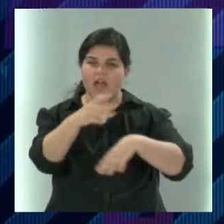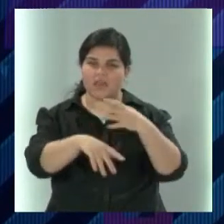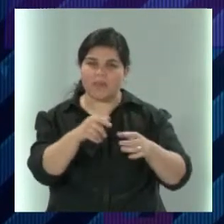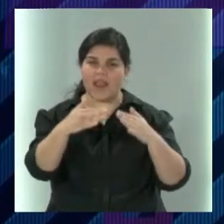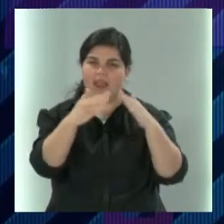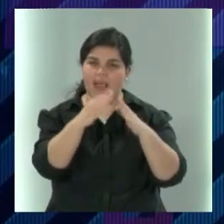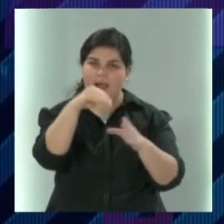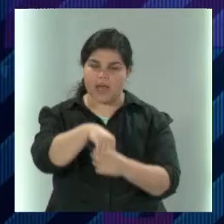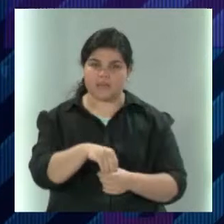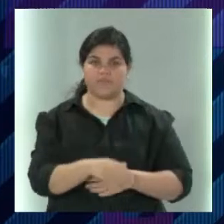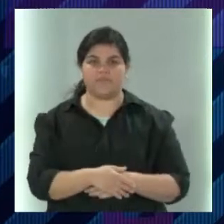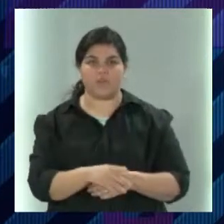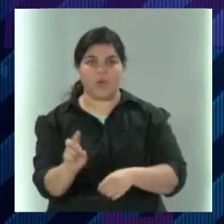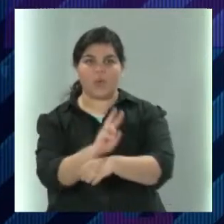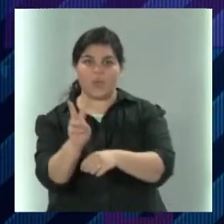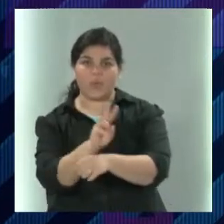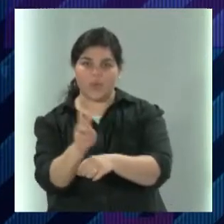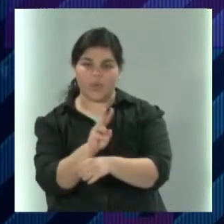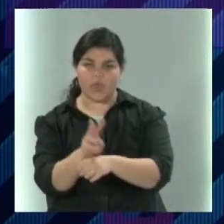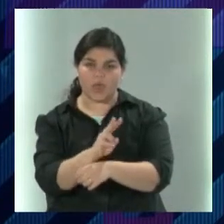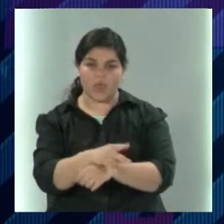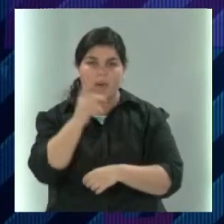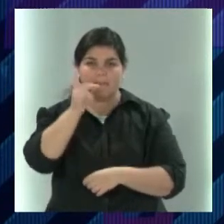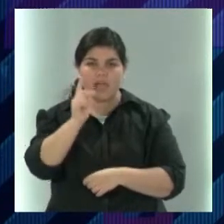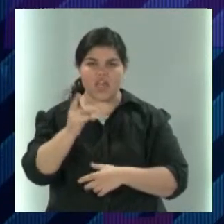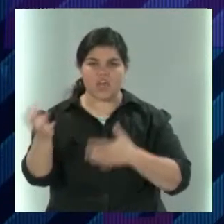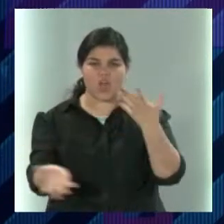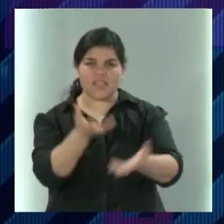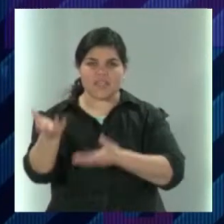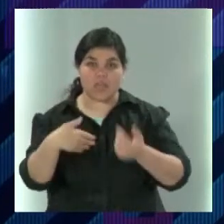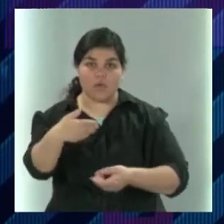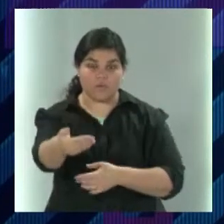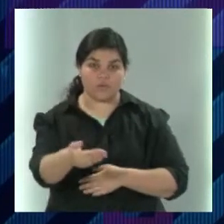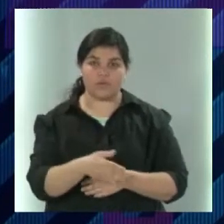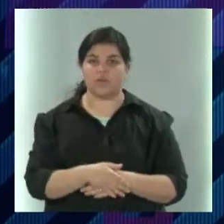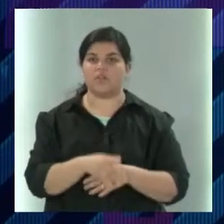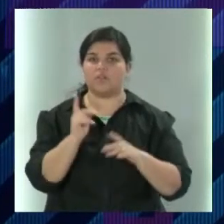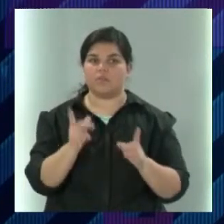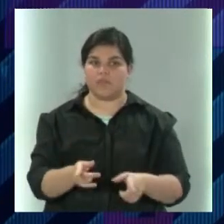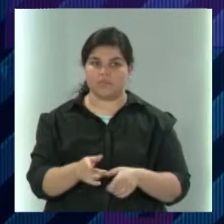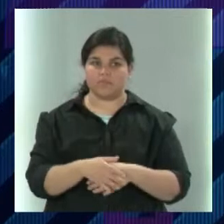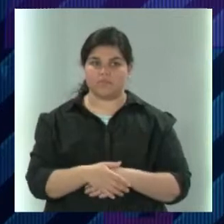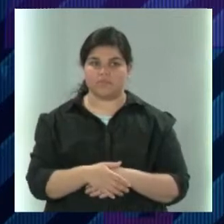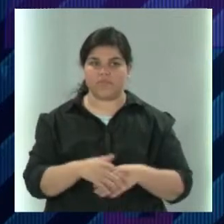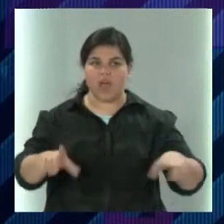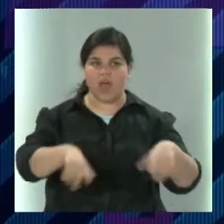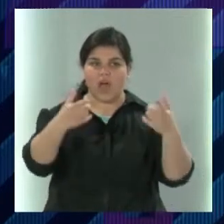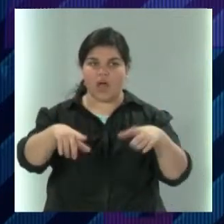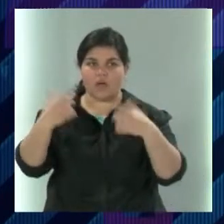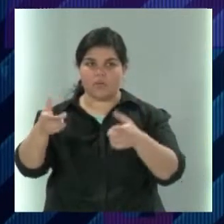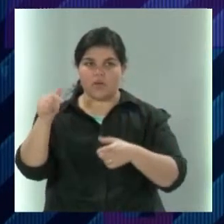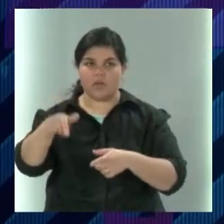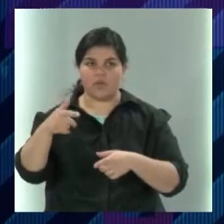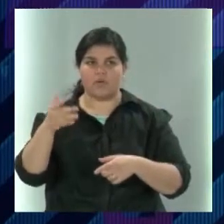que ver con el cuidado, ¿sí?, en relación a generar peligro de incendio, la destrucción o el perjuicio del arbolado público,